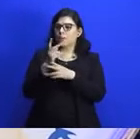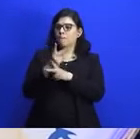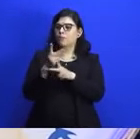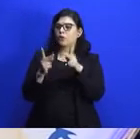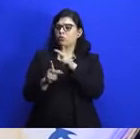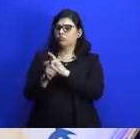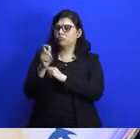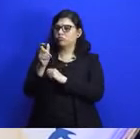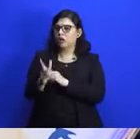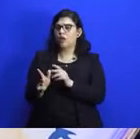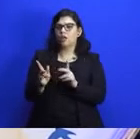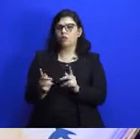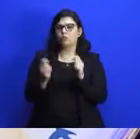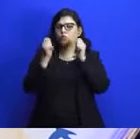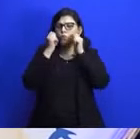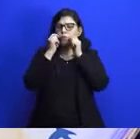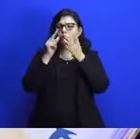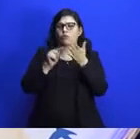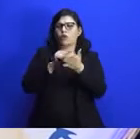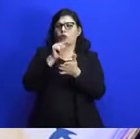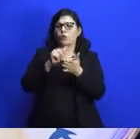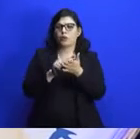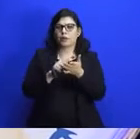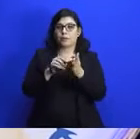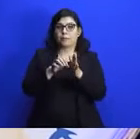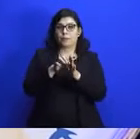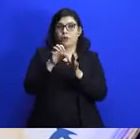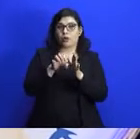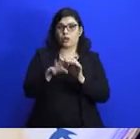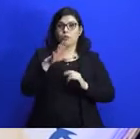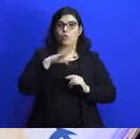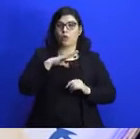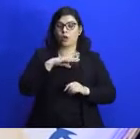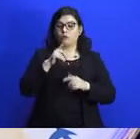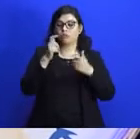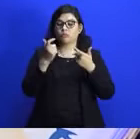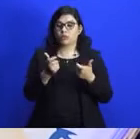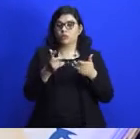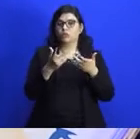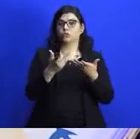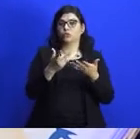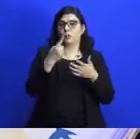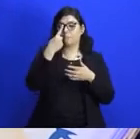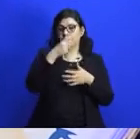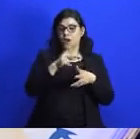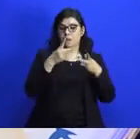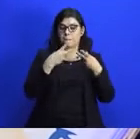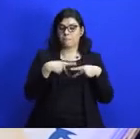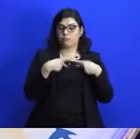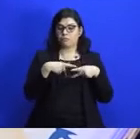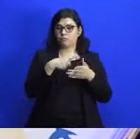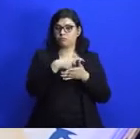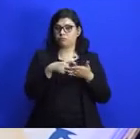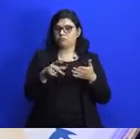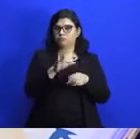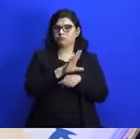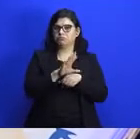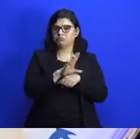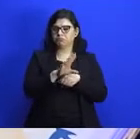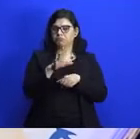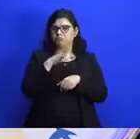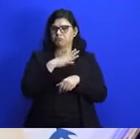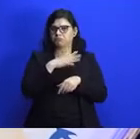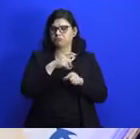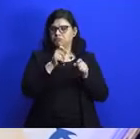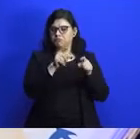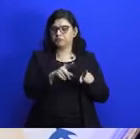estamos. Hemos hecho una gran inversión en precio en categorías clave para lograr que más socios se vean beneficiados.